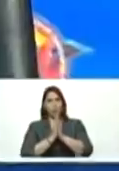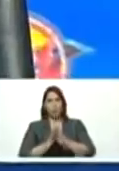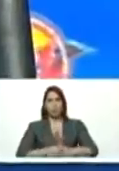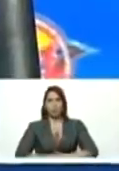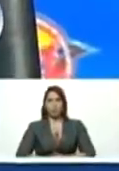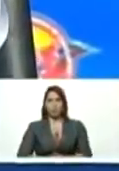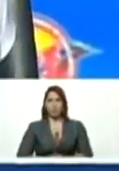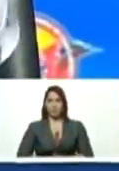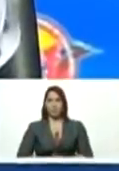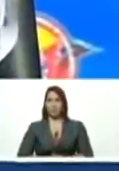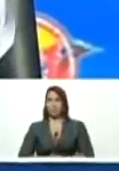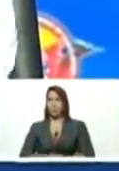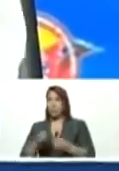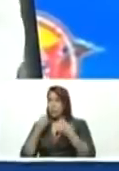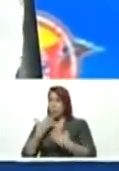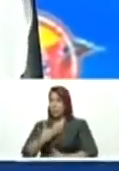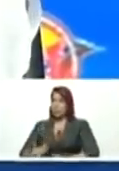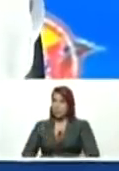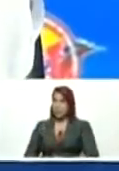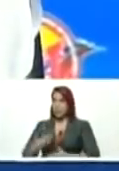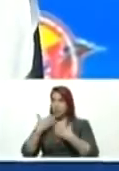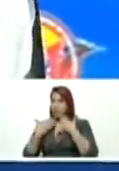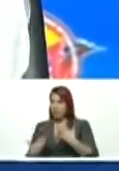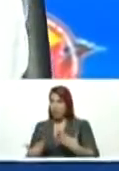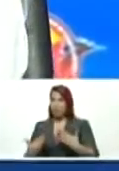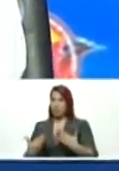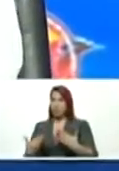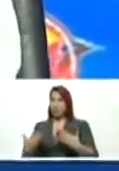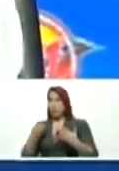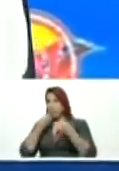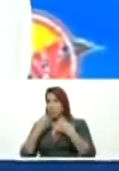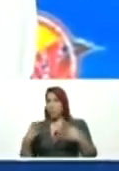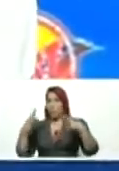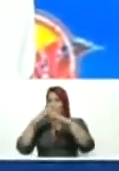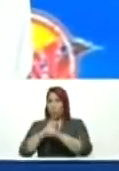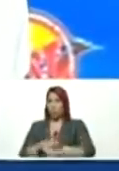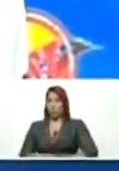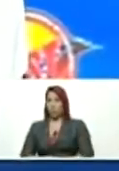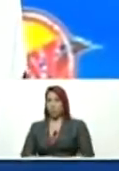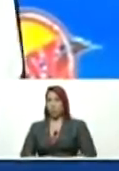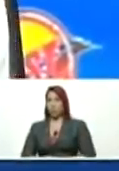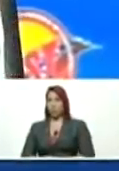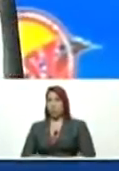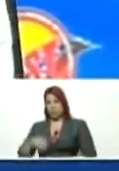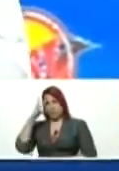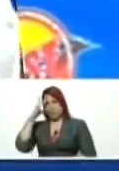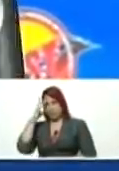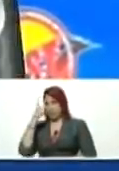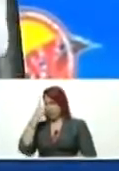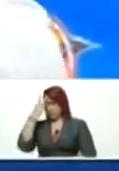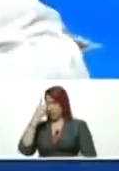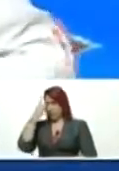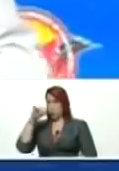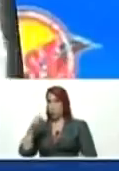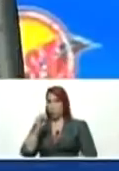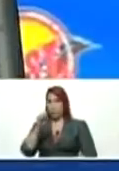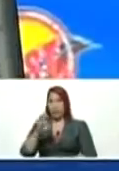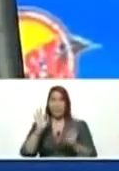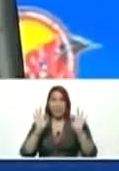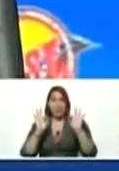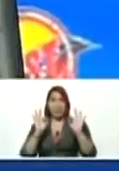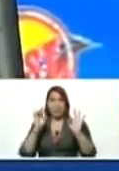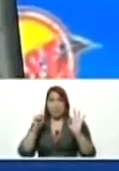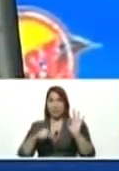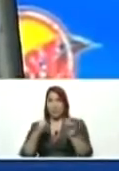cuatro presidentes gracias buenas noches vicepresidenta vicepresidente tarek josé ramón rivero y especialmente pues